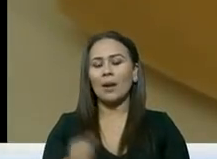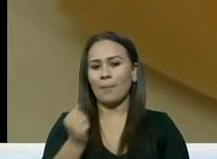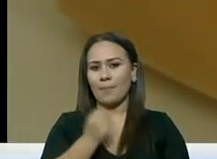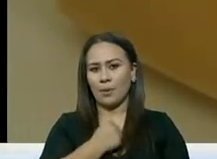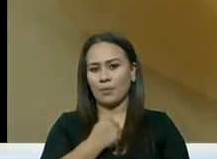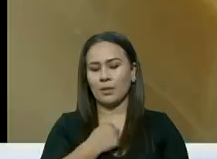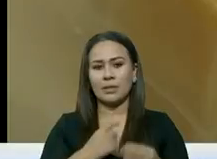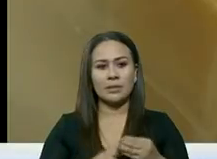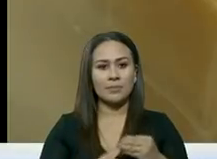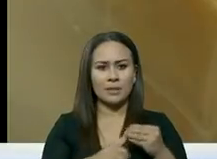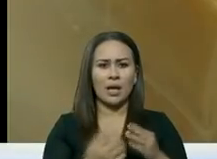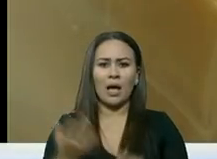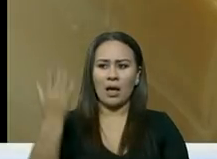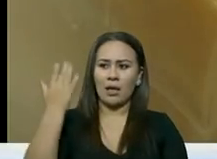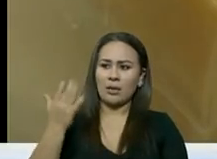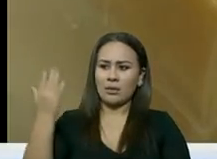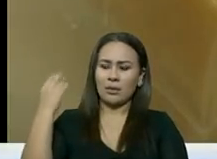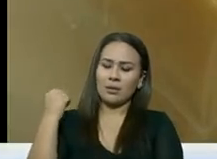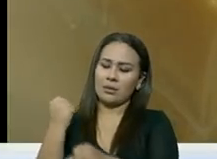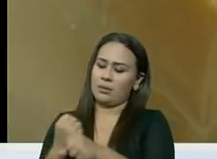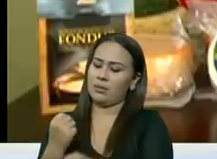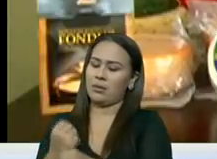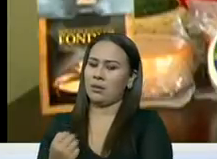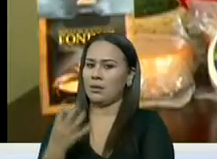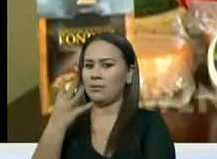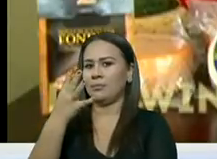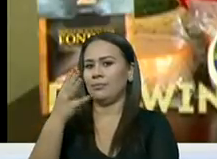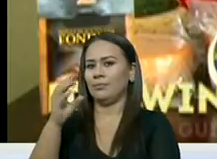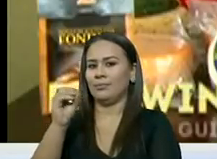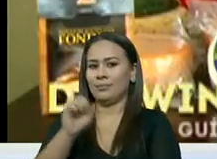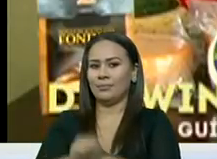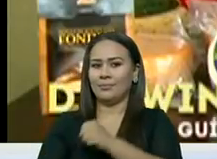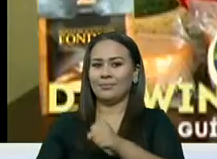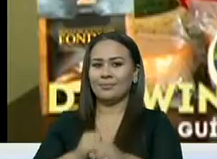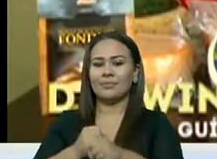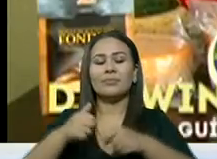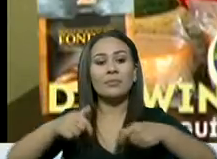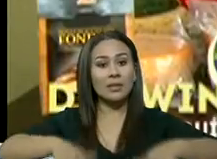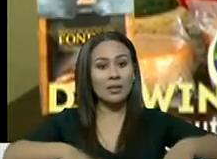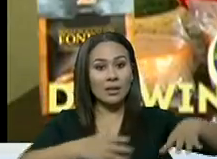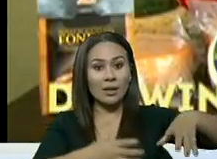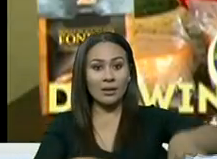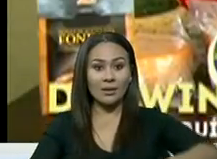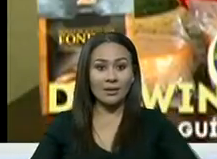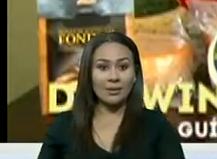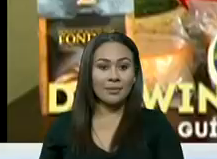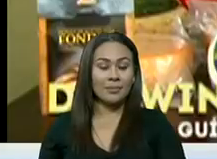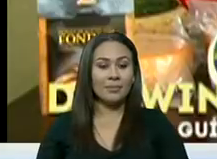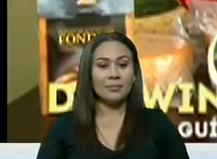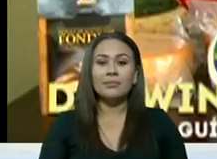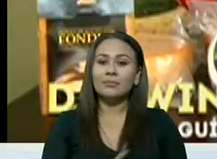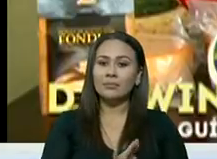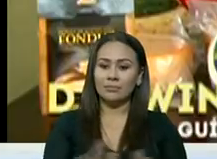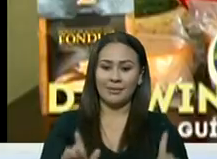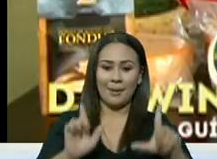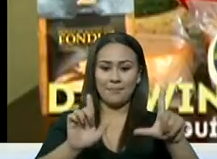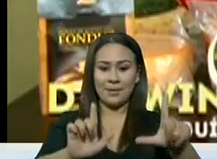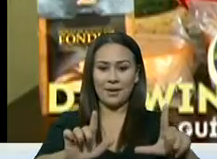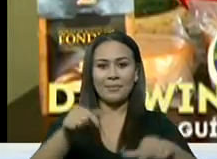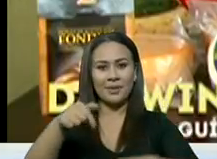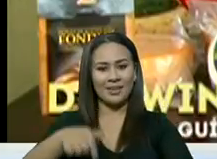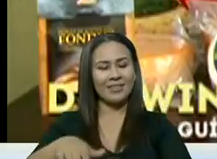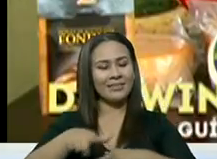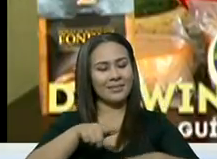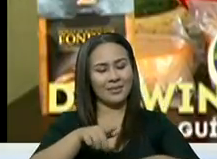que venimos trabajando como 40 años en esta actividad. Por tanto, ya se ha dado un reconocimiento nacional de nuestros